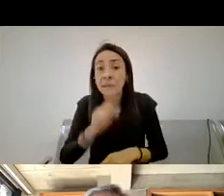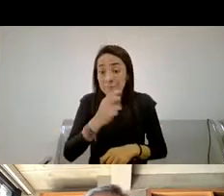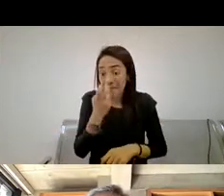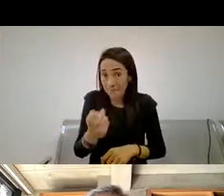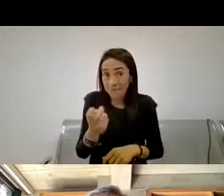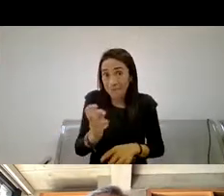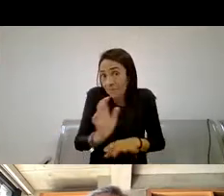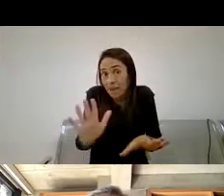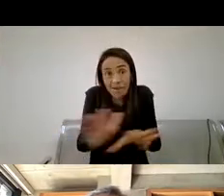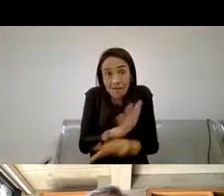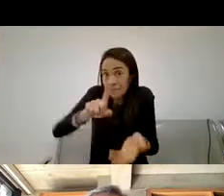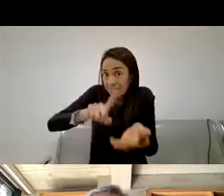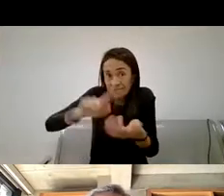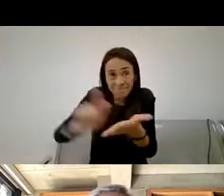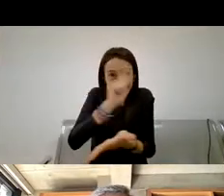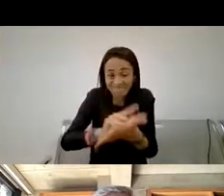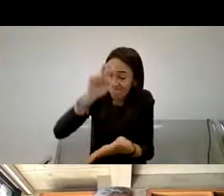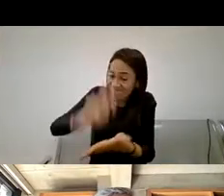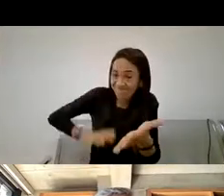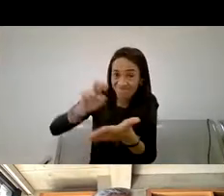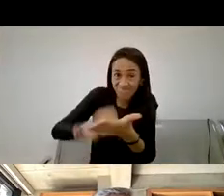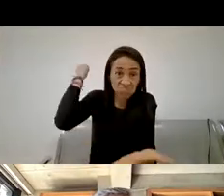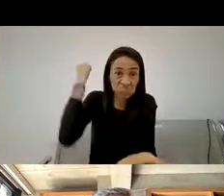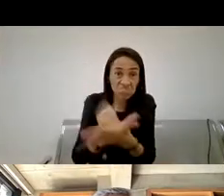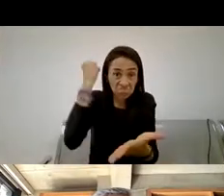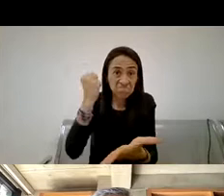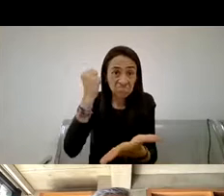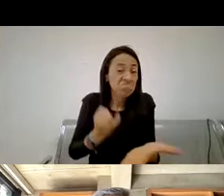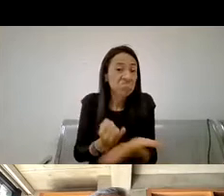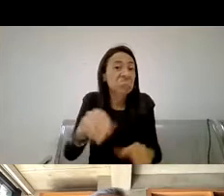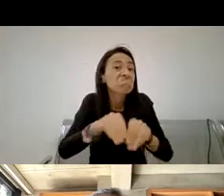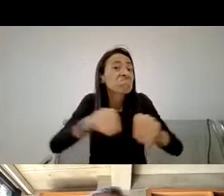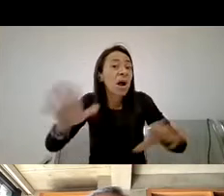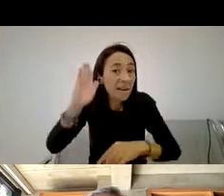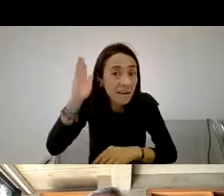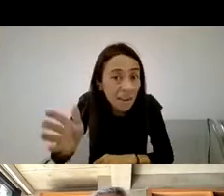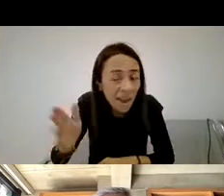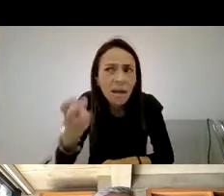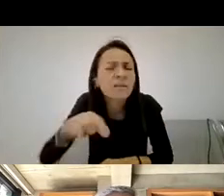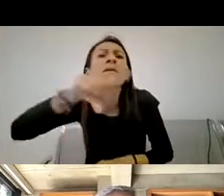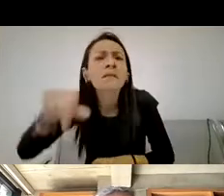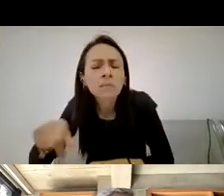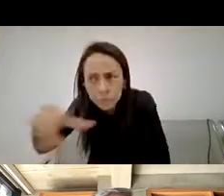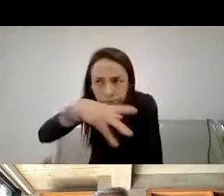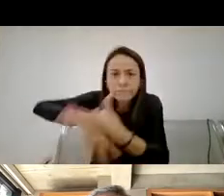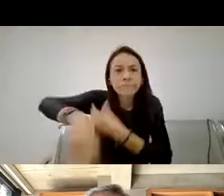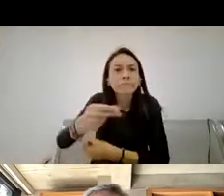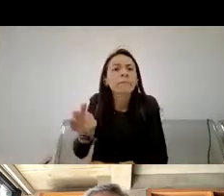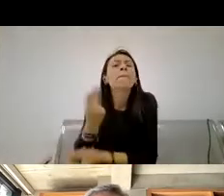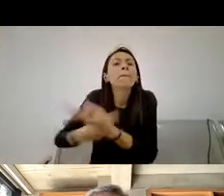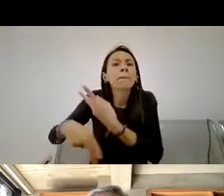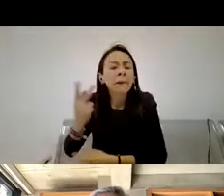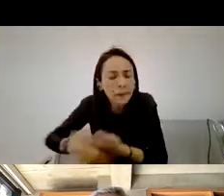reforma, que esto es, digamos, con todas sus letras, la